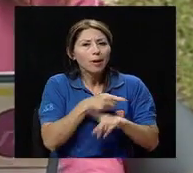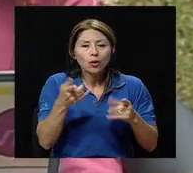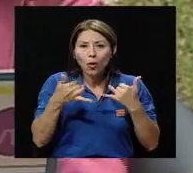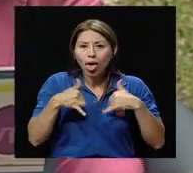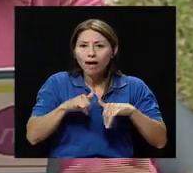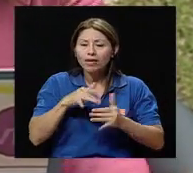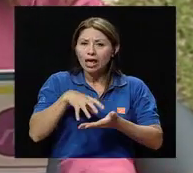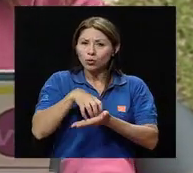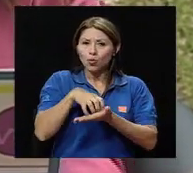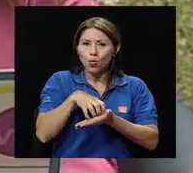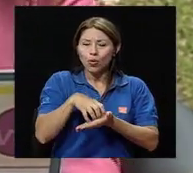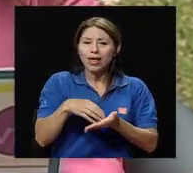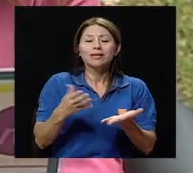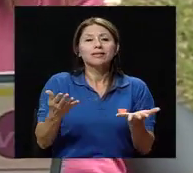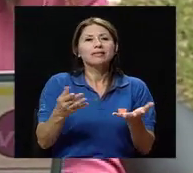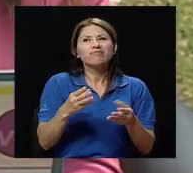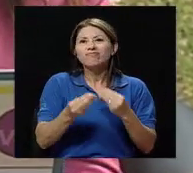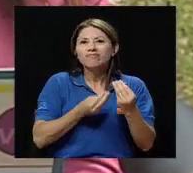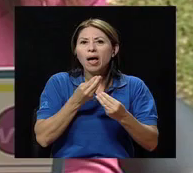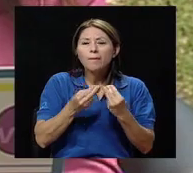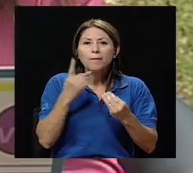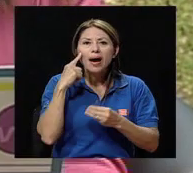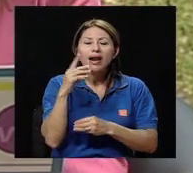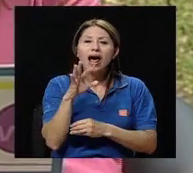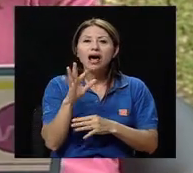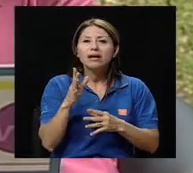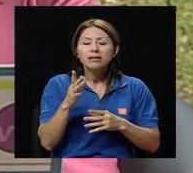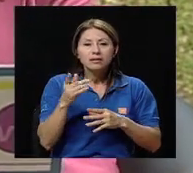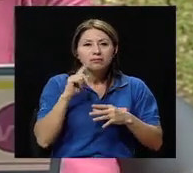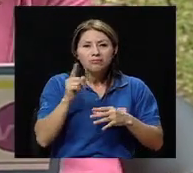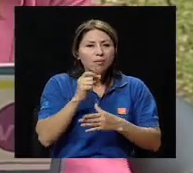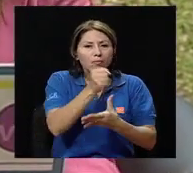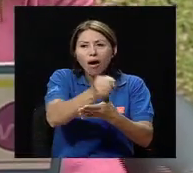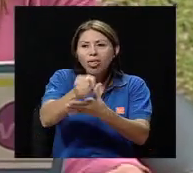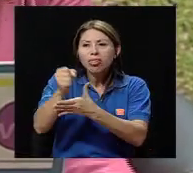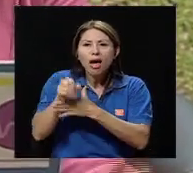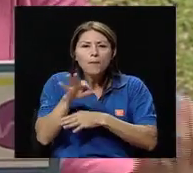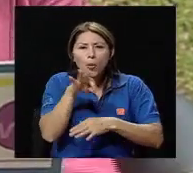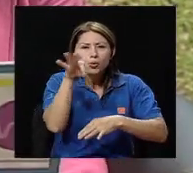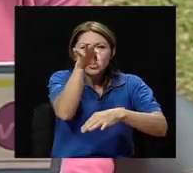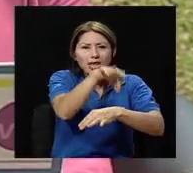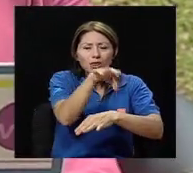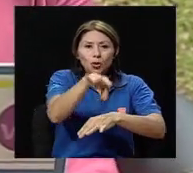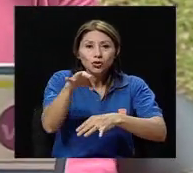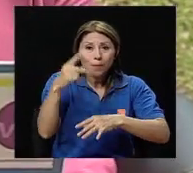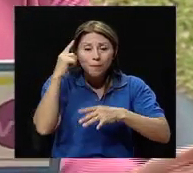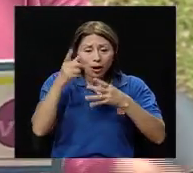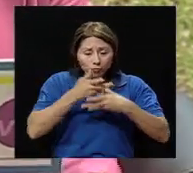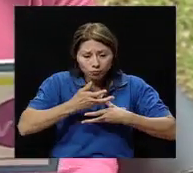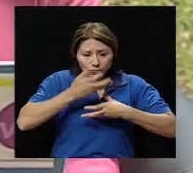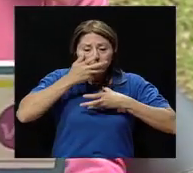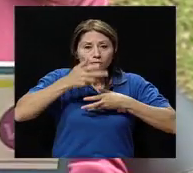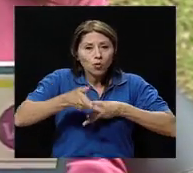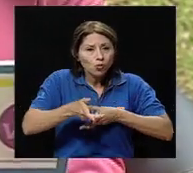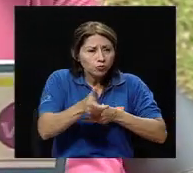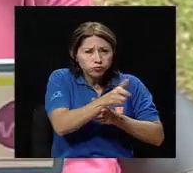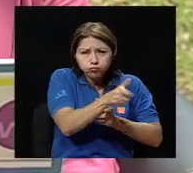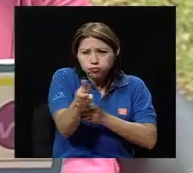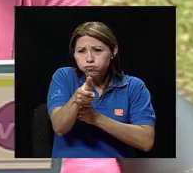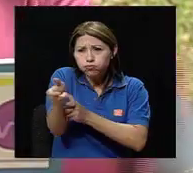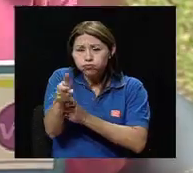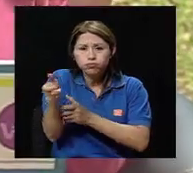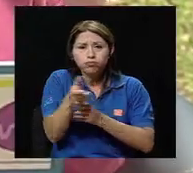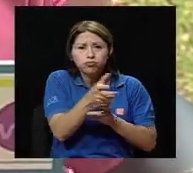más dudas y también con Adrián en cuanto a la fumigación. Aquí pues es muy dado, la mayoría de las personas, incluso Pablo, ahora lo estábamos comentando,